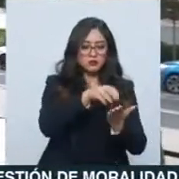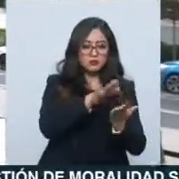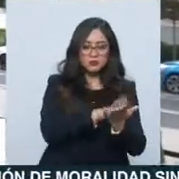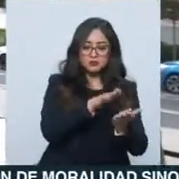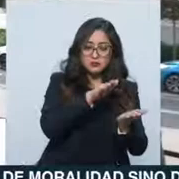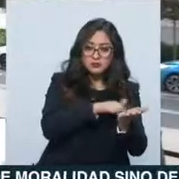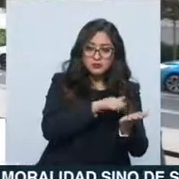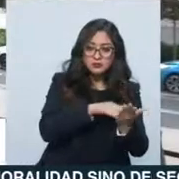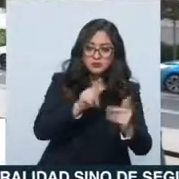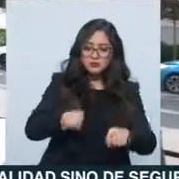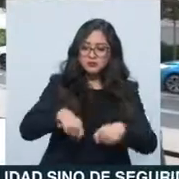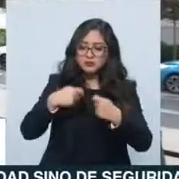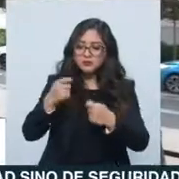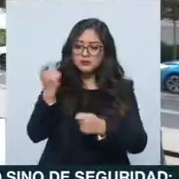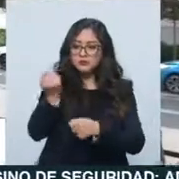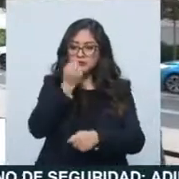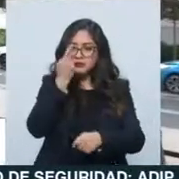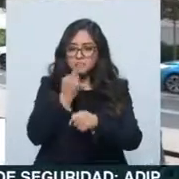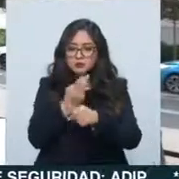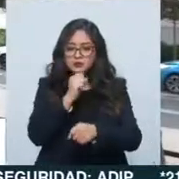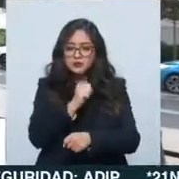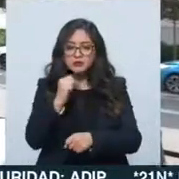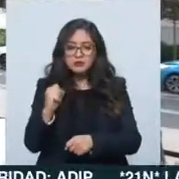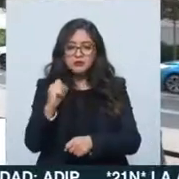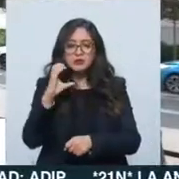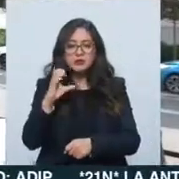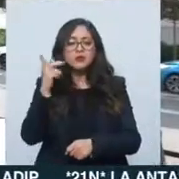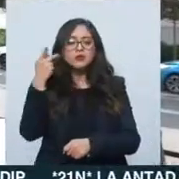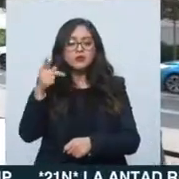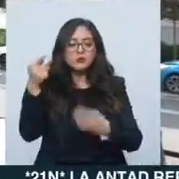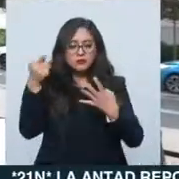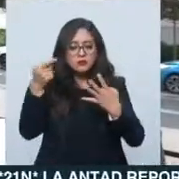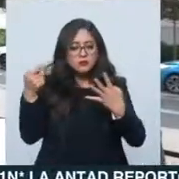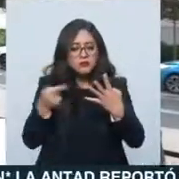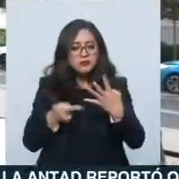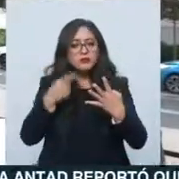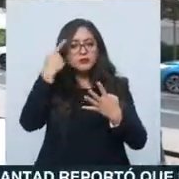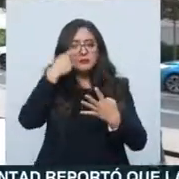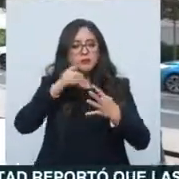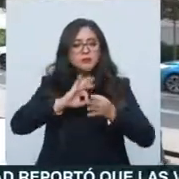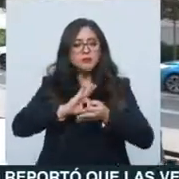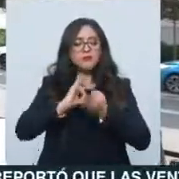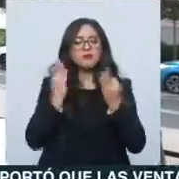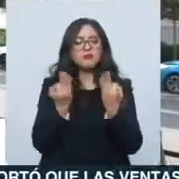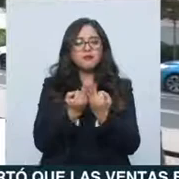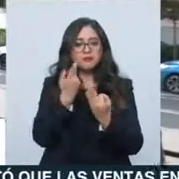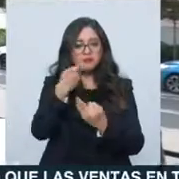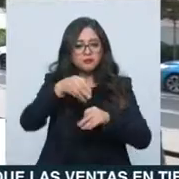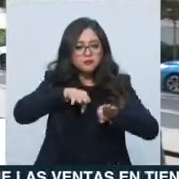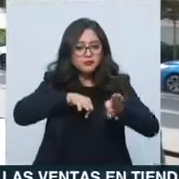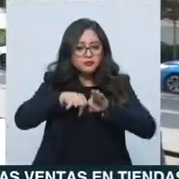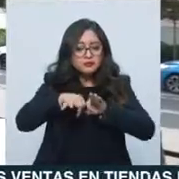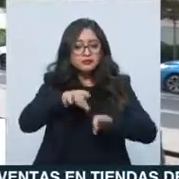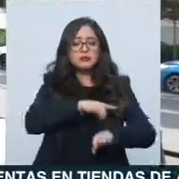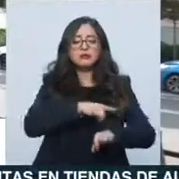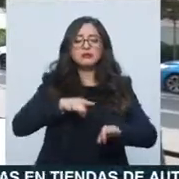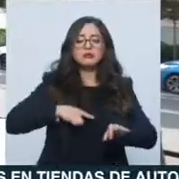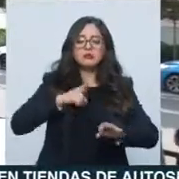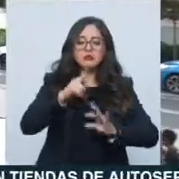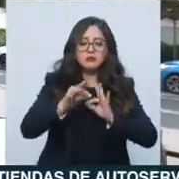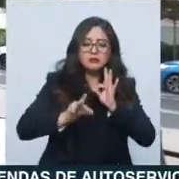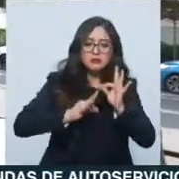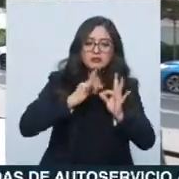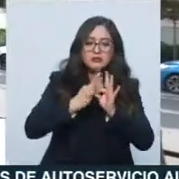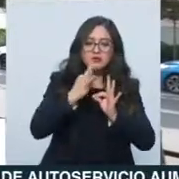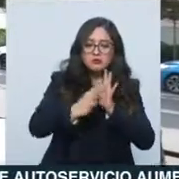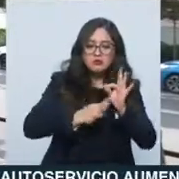de atribuciones para poder desempeñar su trabajo. Y debe de tener las más amplias para el cumplimiento del deber,